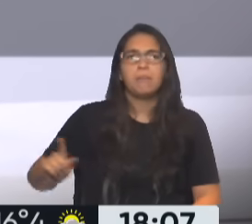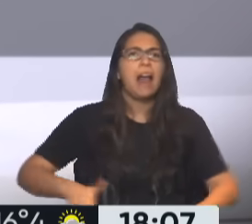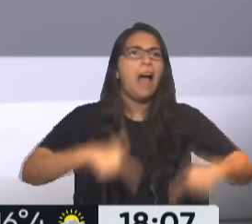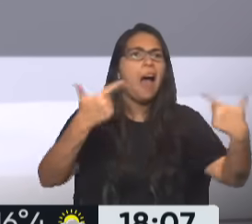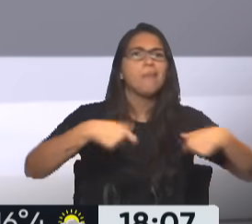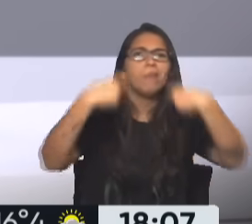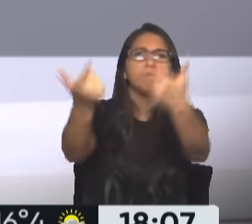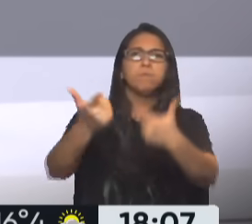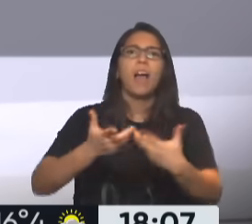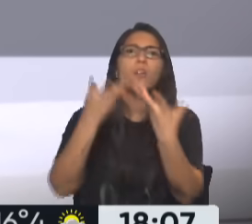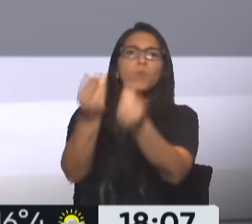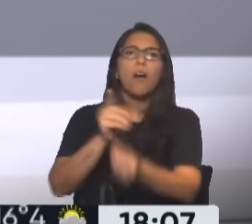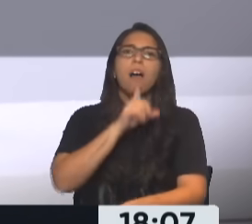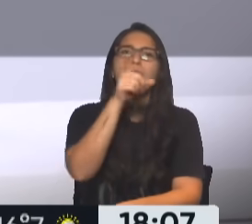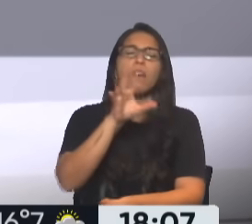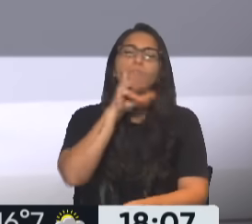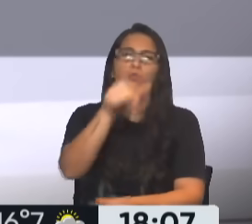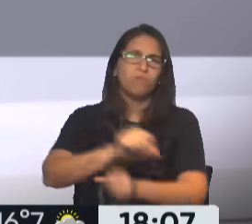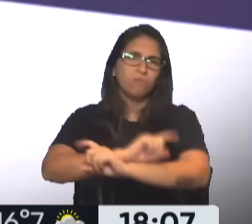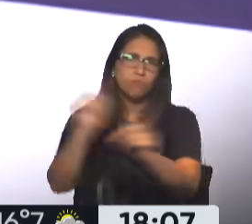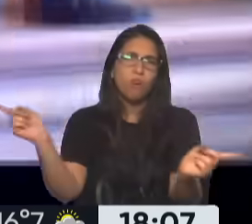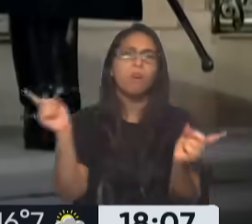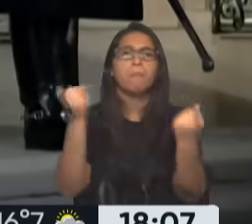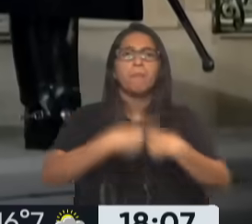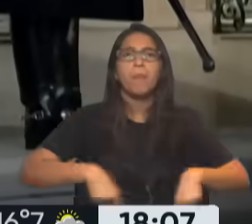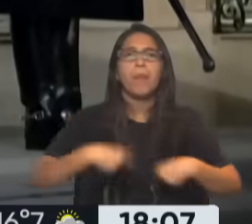contrôler strictement l'exportation des biens à double usage.